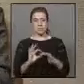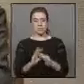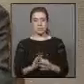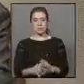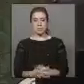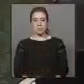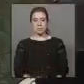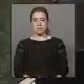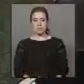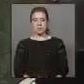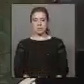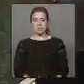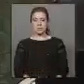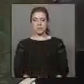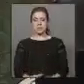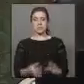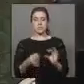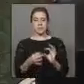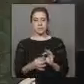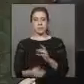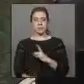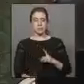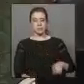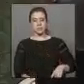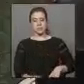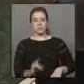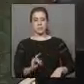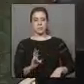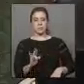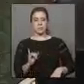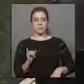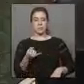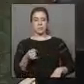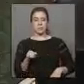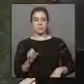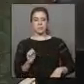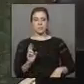muchas gracias. Gracias, Diputado Urizar.